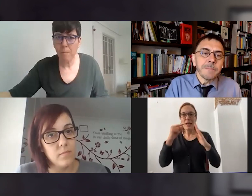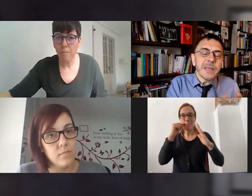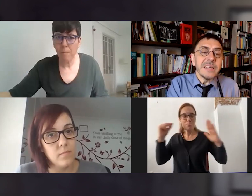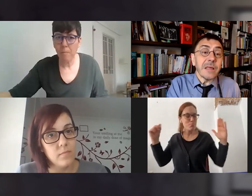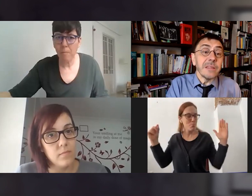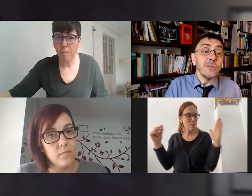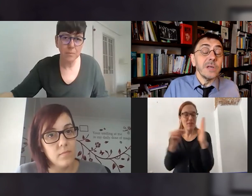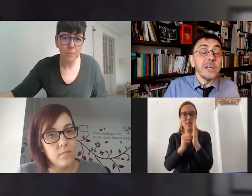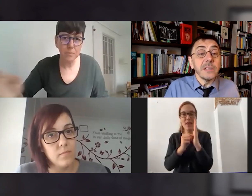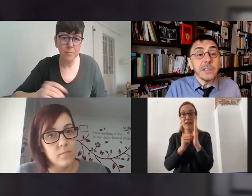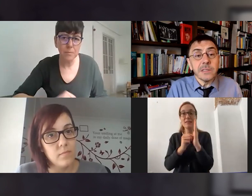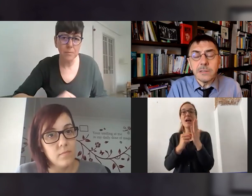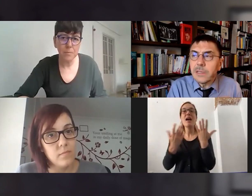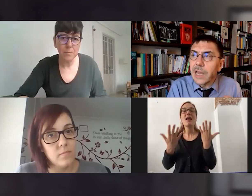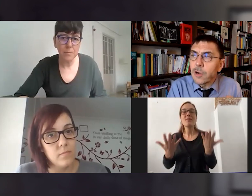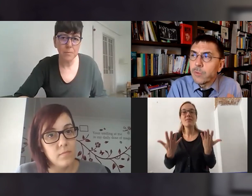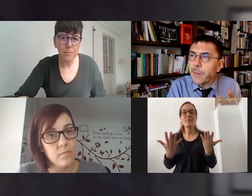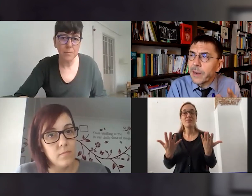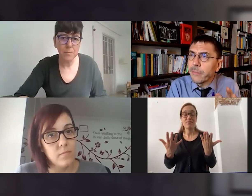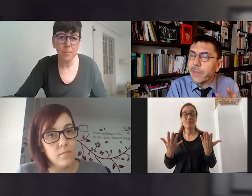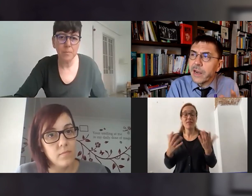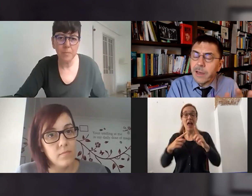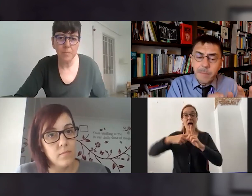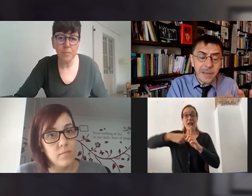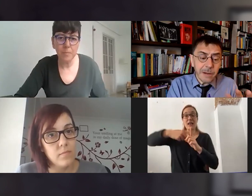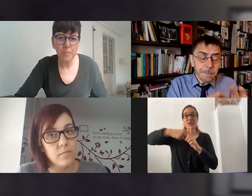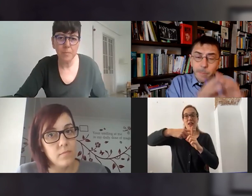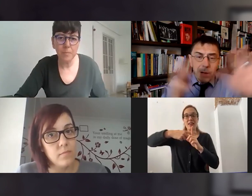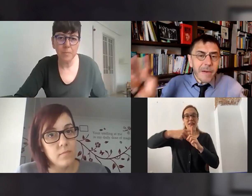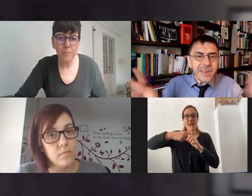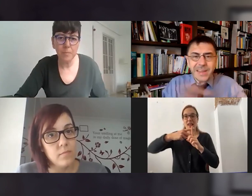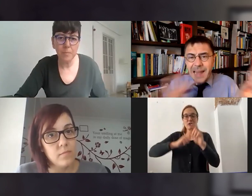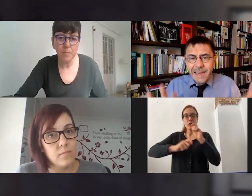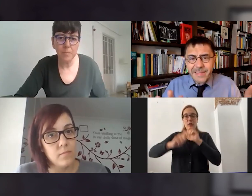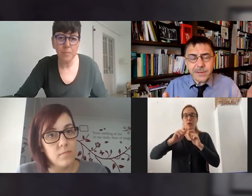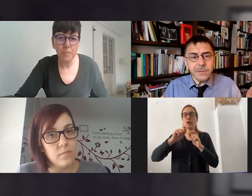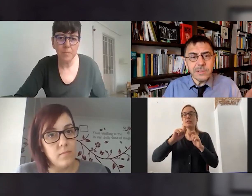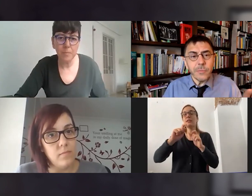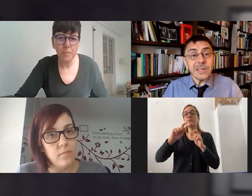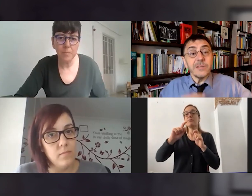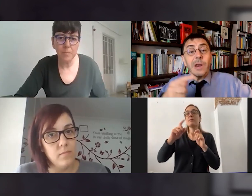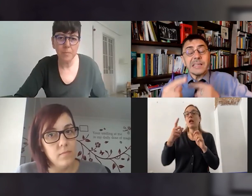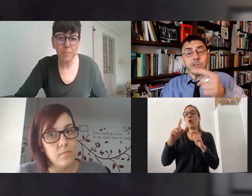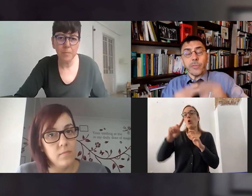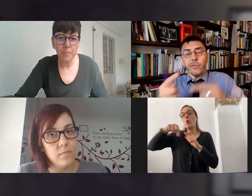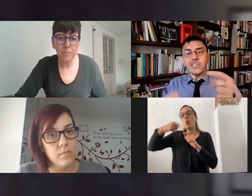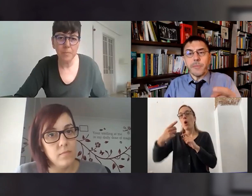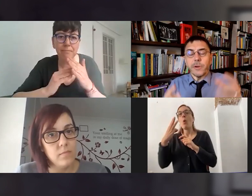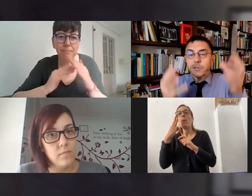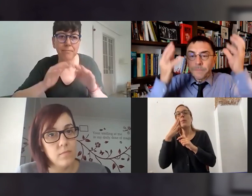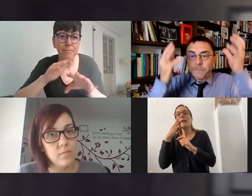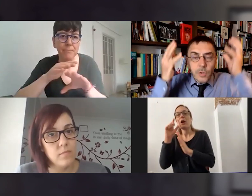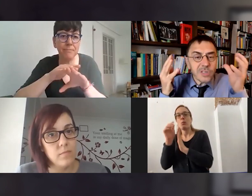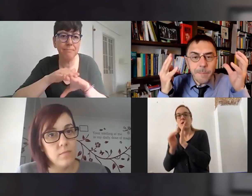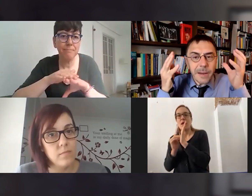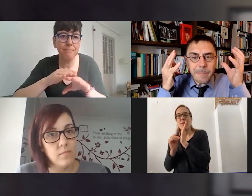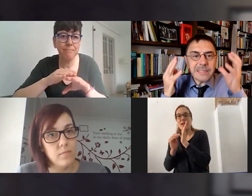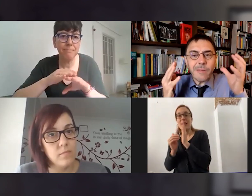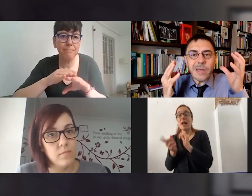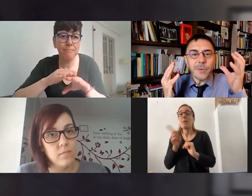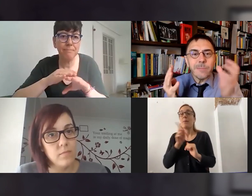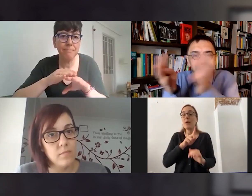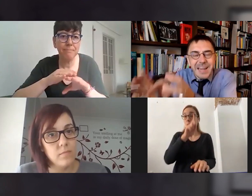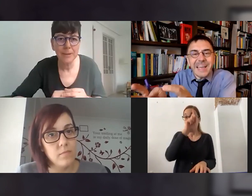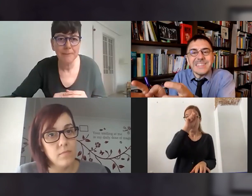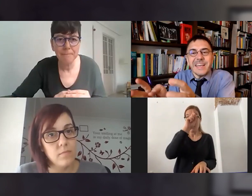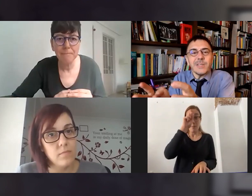cuentas qué se está haciendo en la Comunidad Valenciana, Pilar, pero en Madrid nada, ¿no? Entonces han sido las asociaciones de vecinos. Yo siempre he pensado